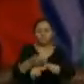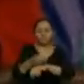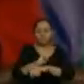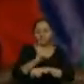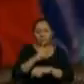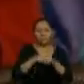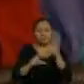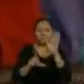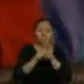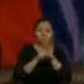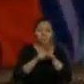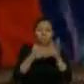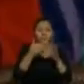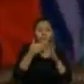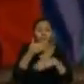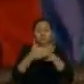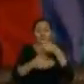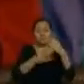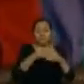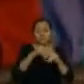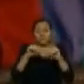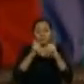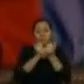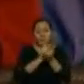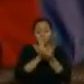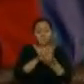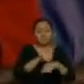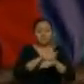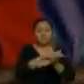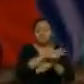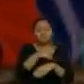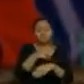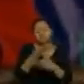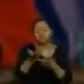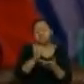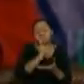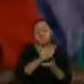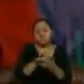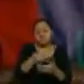ley, si está enviada así, francamente, miren,